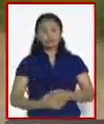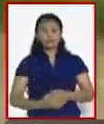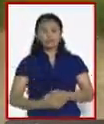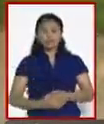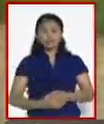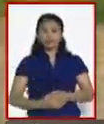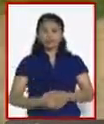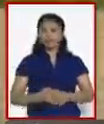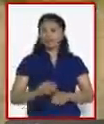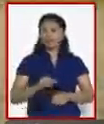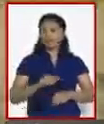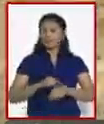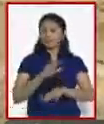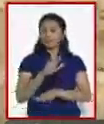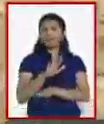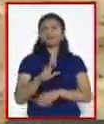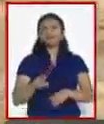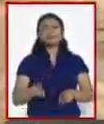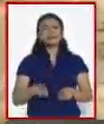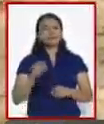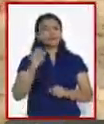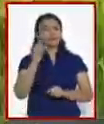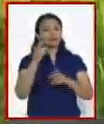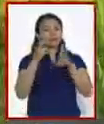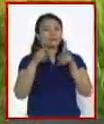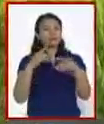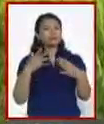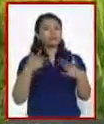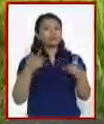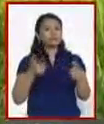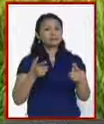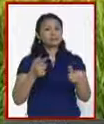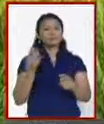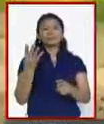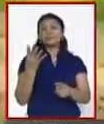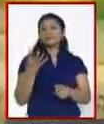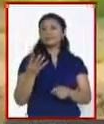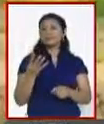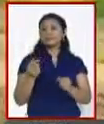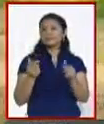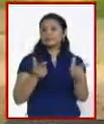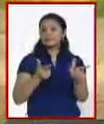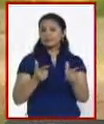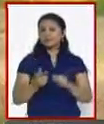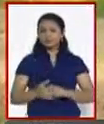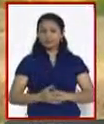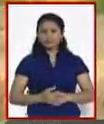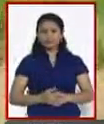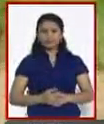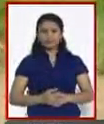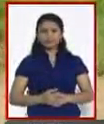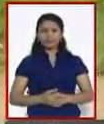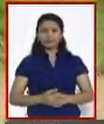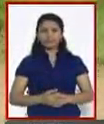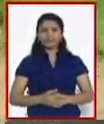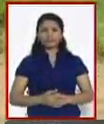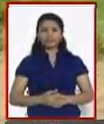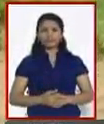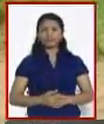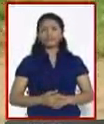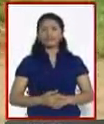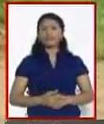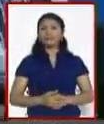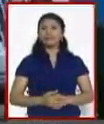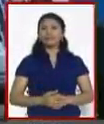16:59 o 17 horas. Una persona que ha sido impactada con cuatro impactos de balas, bala